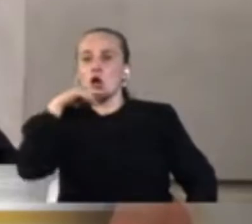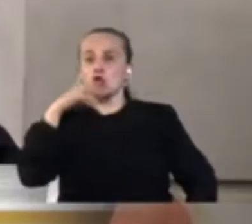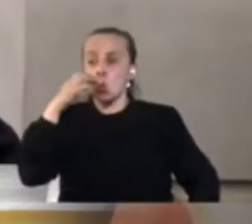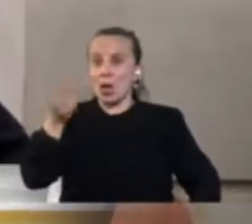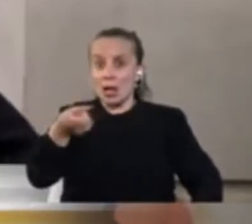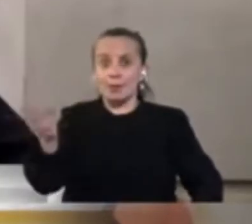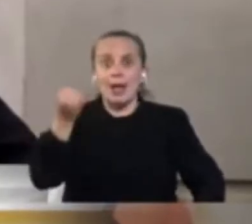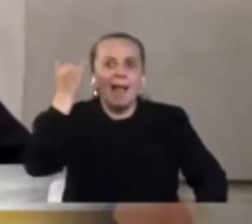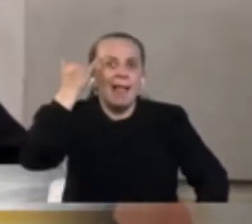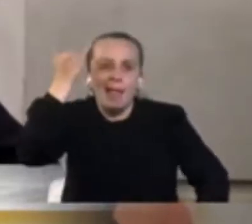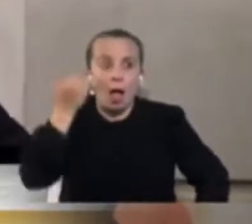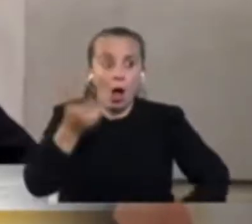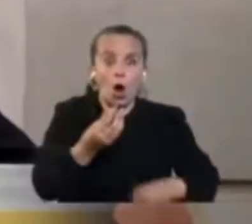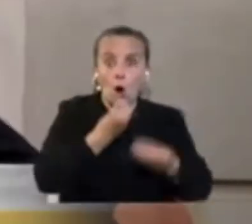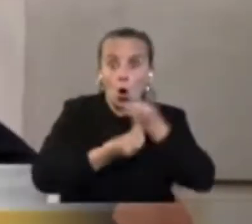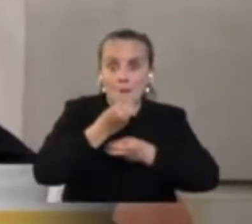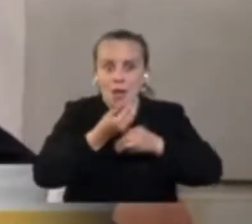la comida.